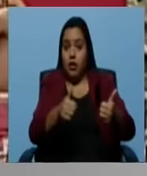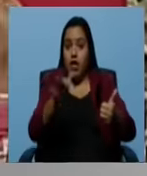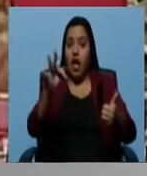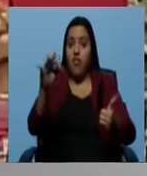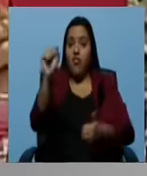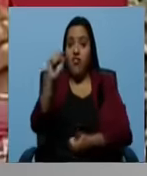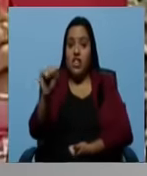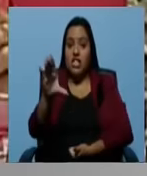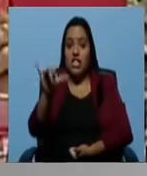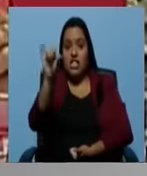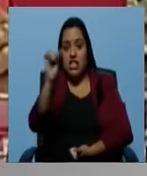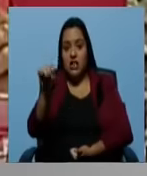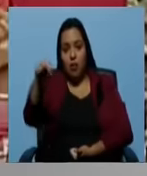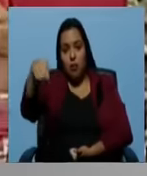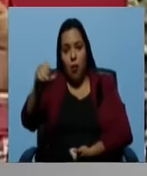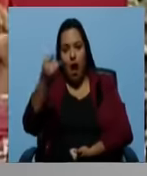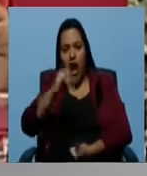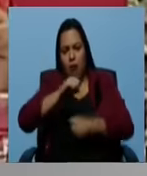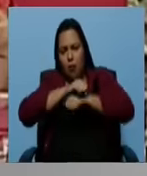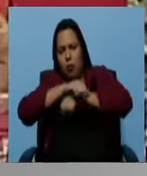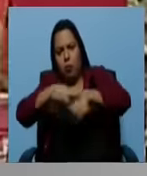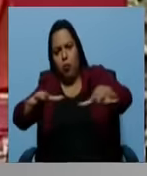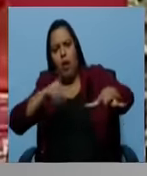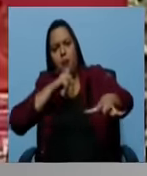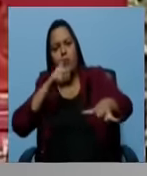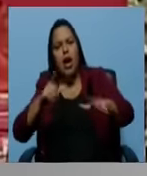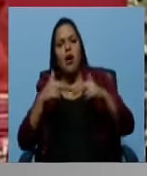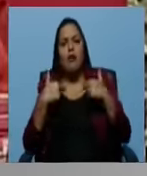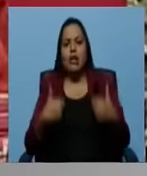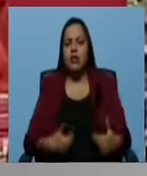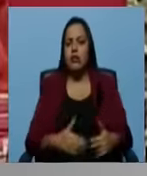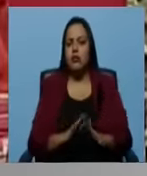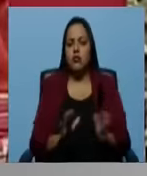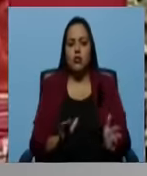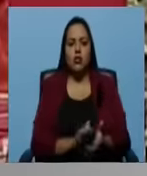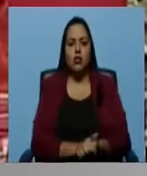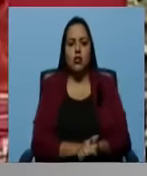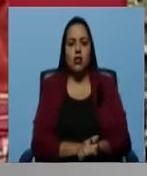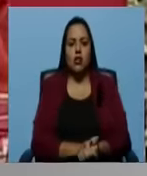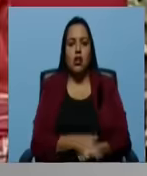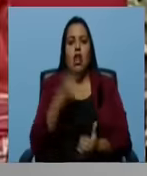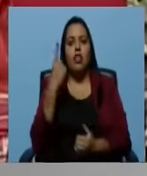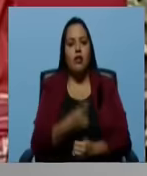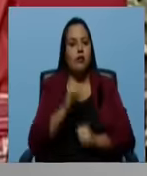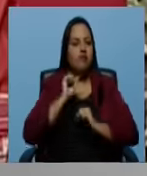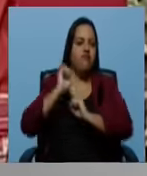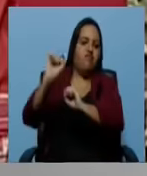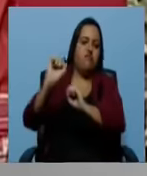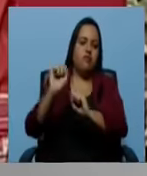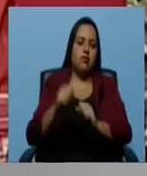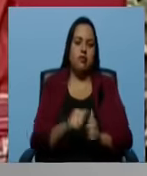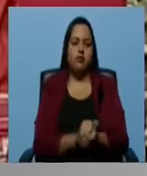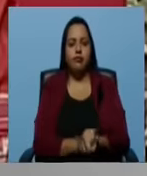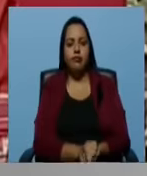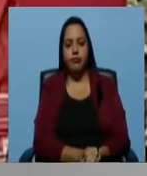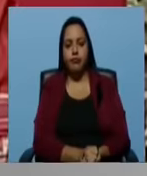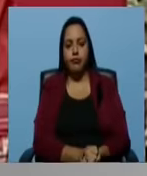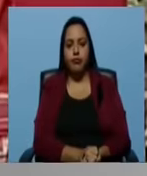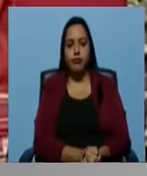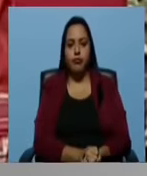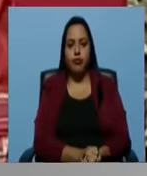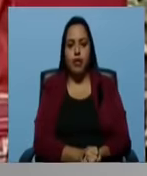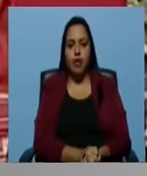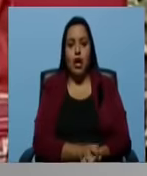estará haciendo un daño a la humanidad. Daño terrible a la humanidad. Por eso hay que enfrentarlo. Entonces,